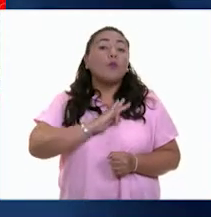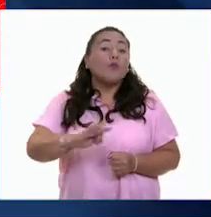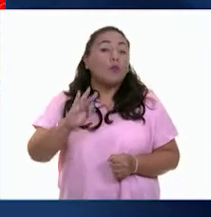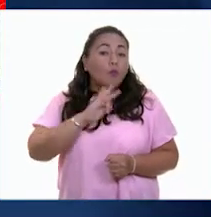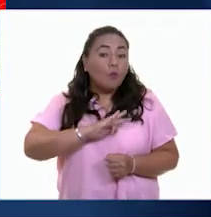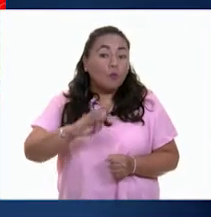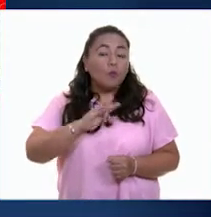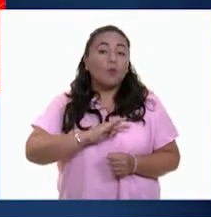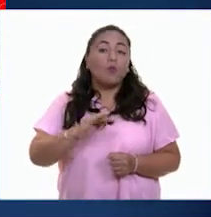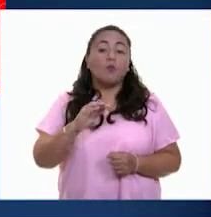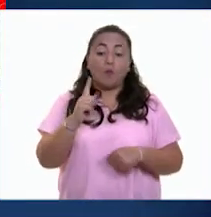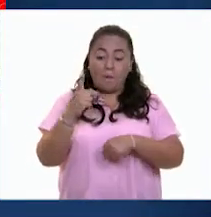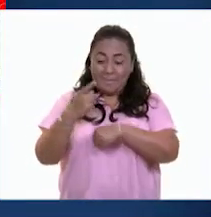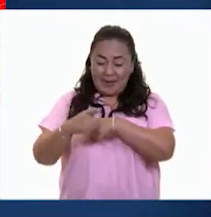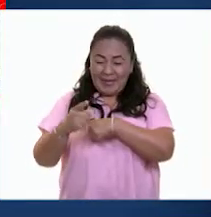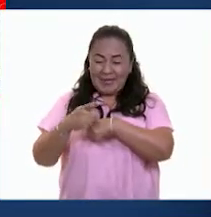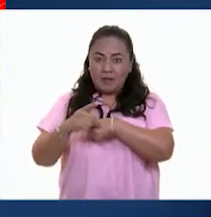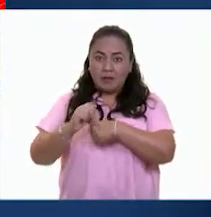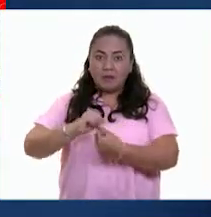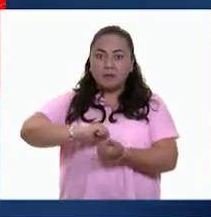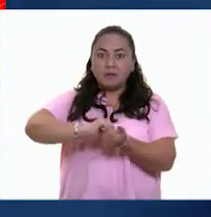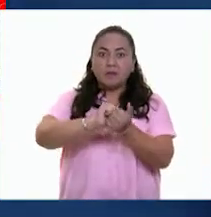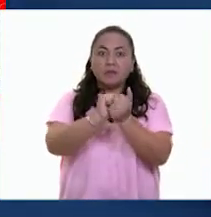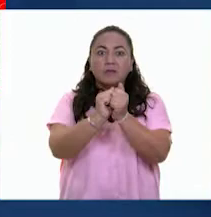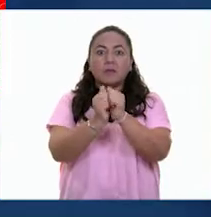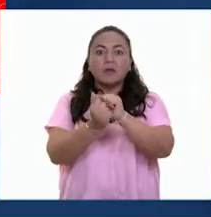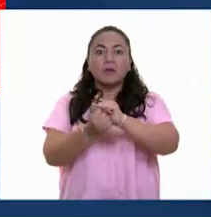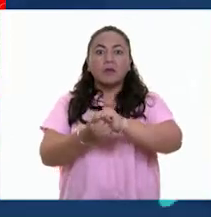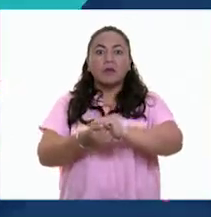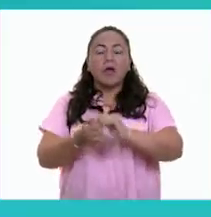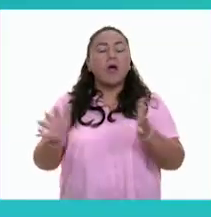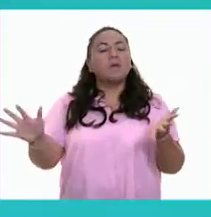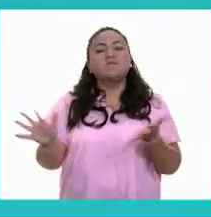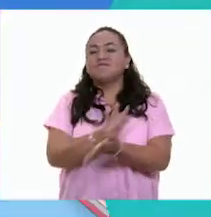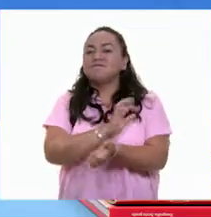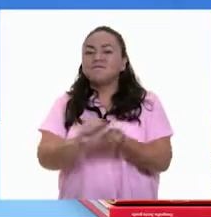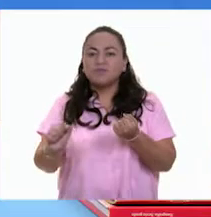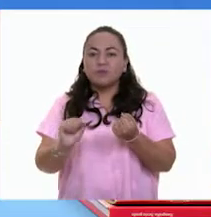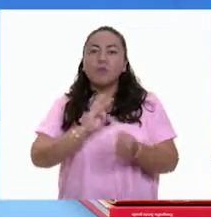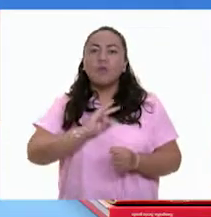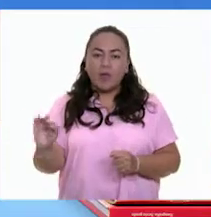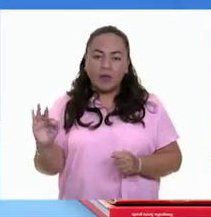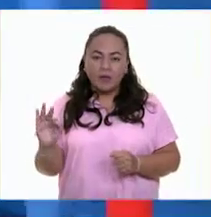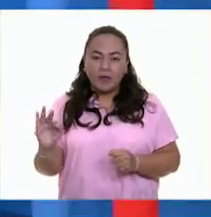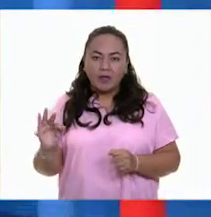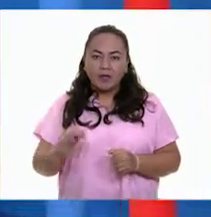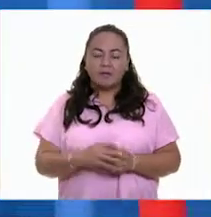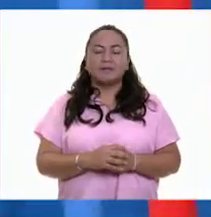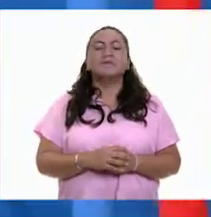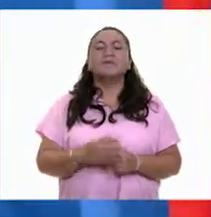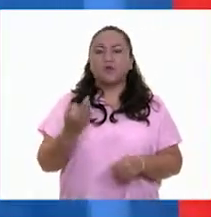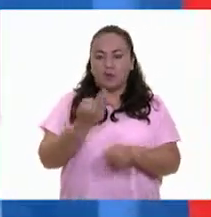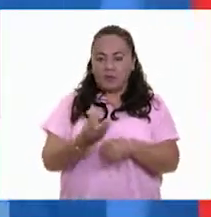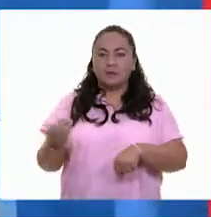que un peligro se convierta en un desastre. Correcto. Entonces la vamos a colocar aquí.